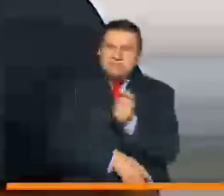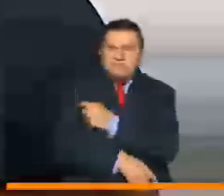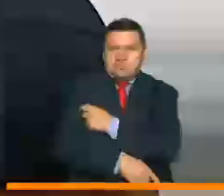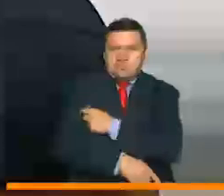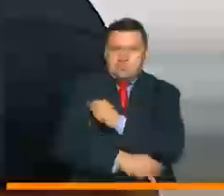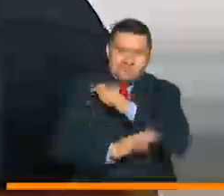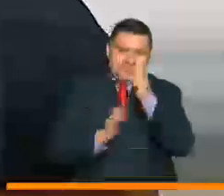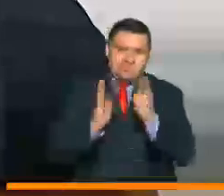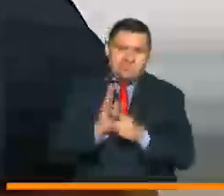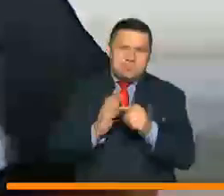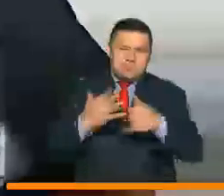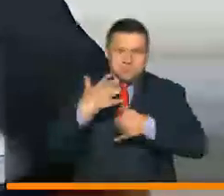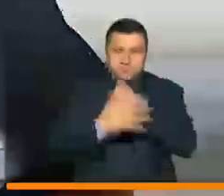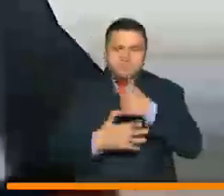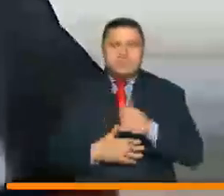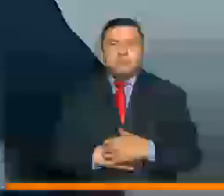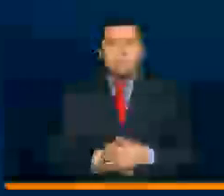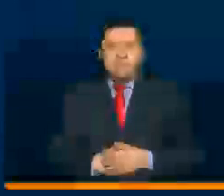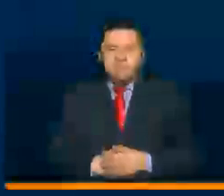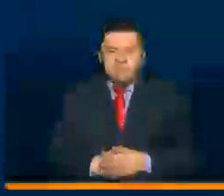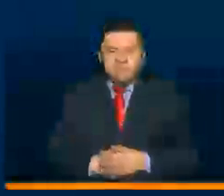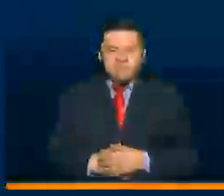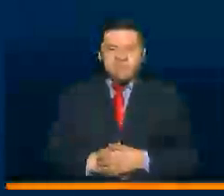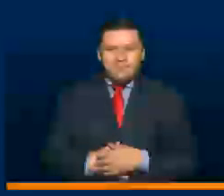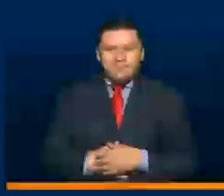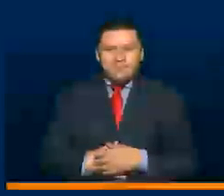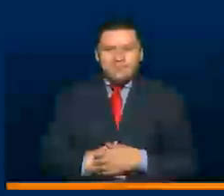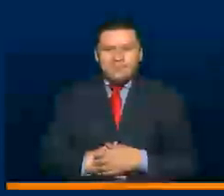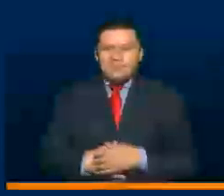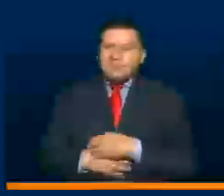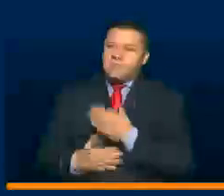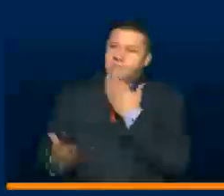de vacunados completos en el país. Muchas gracias, ministro Fernando.